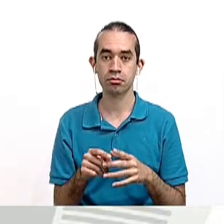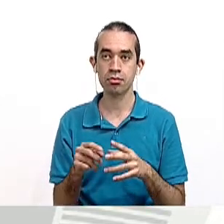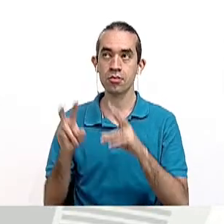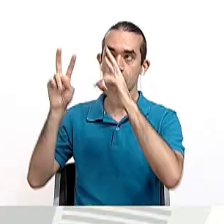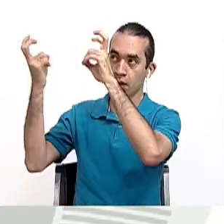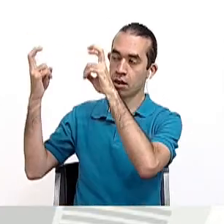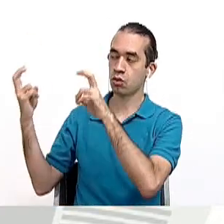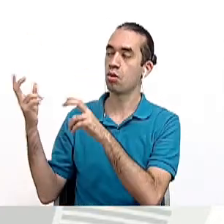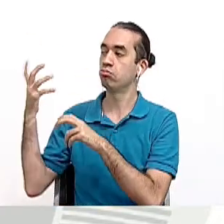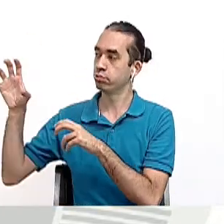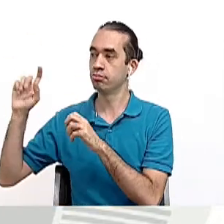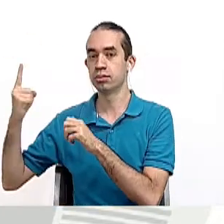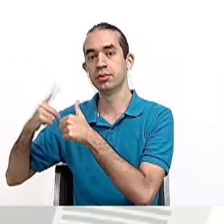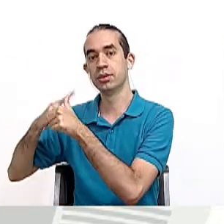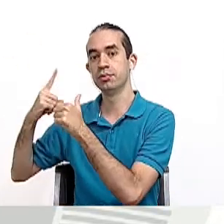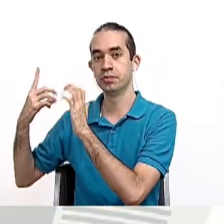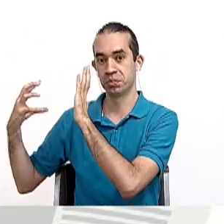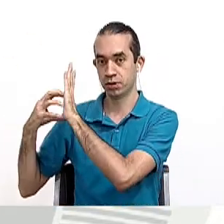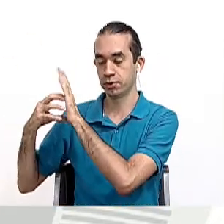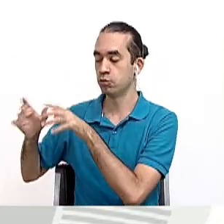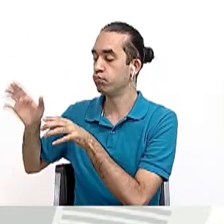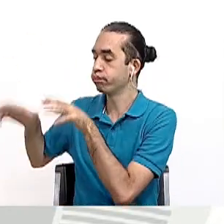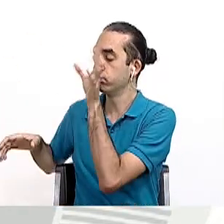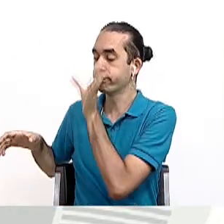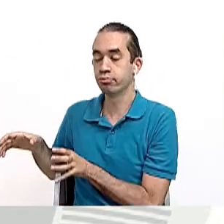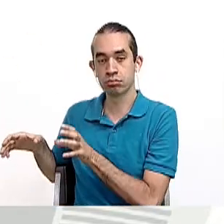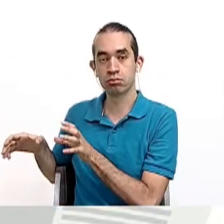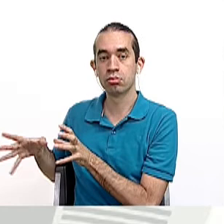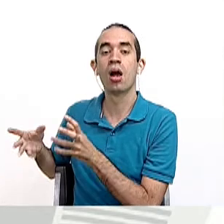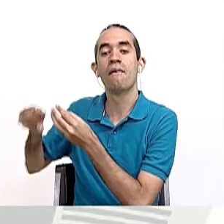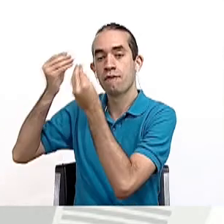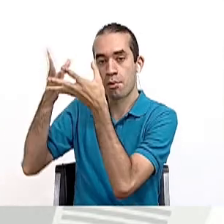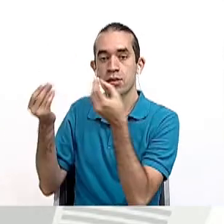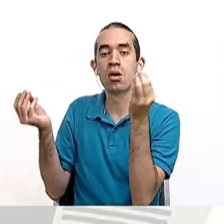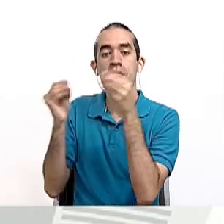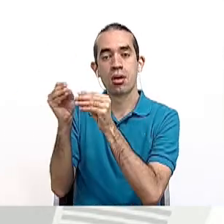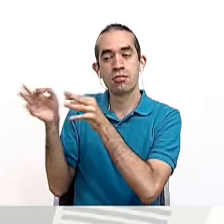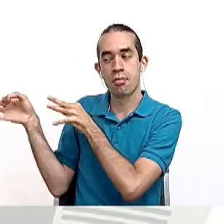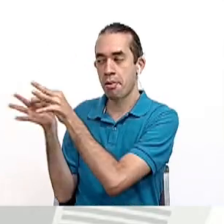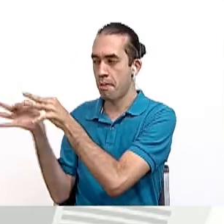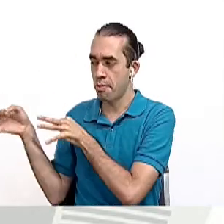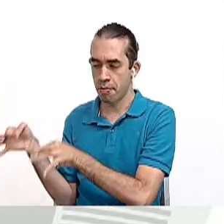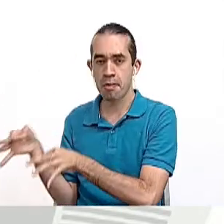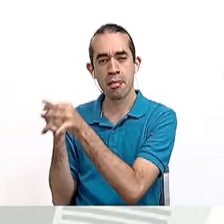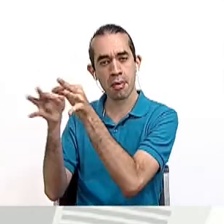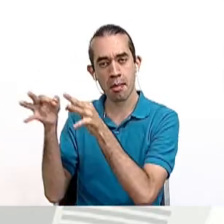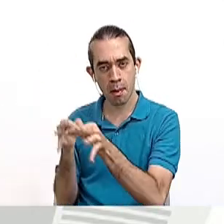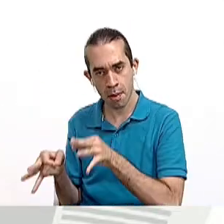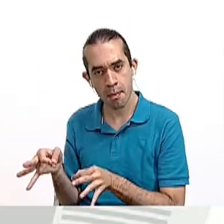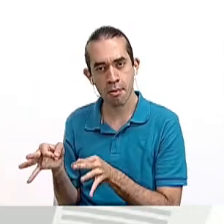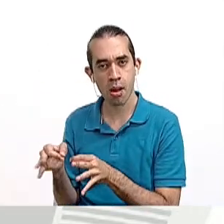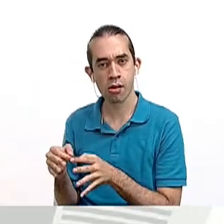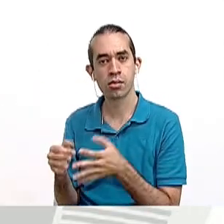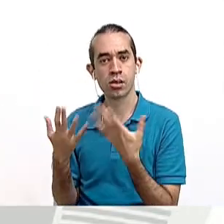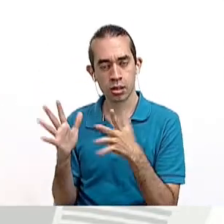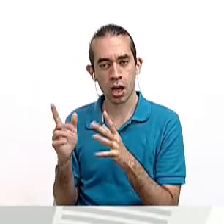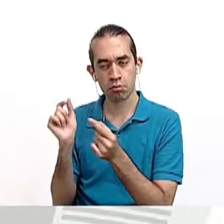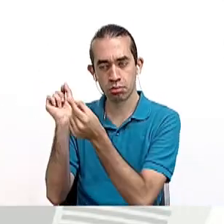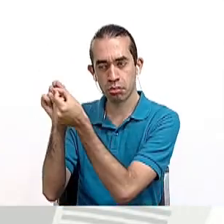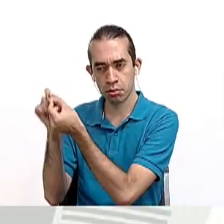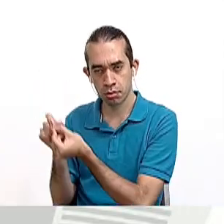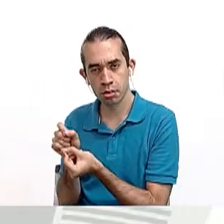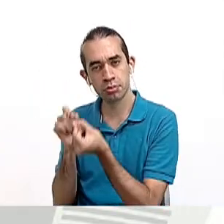la entradilla. Trae la información que amplía, explica,